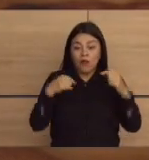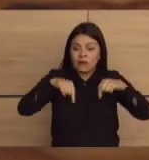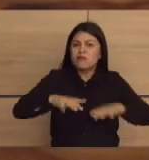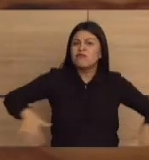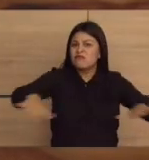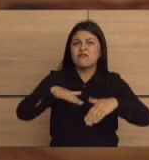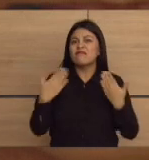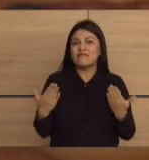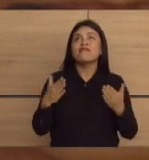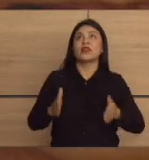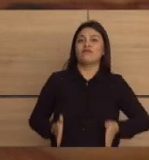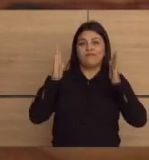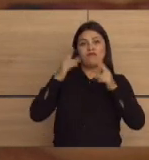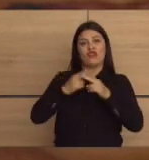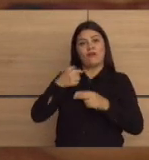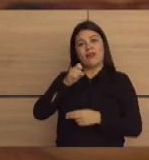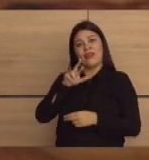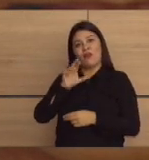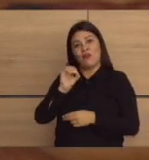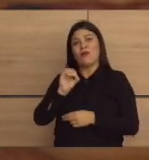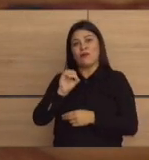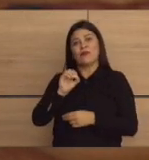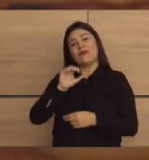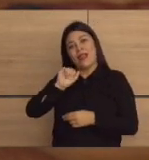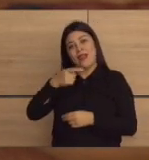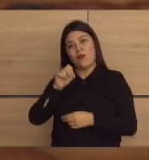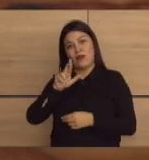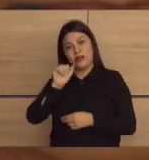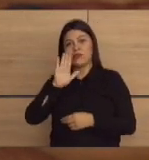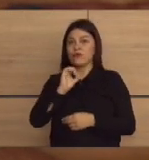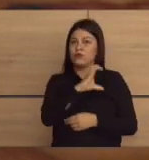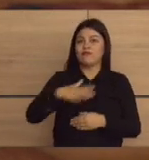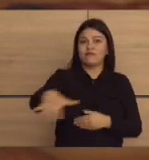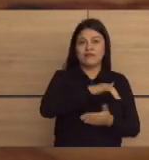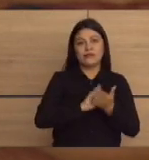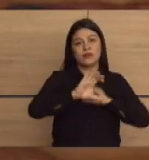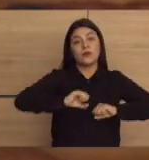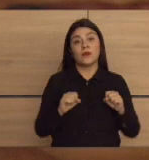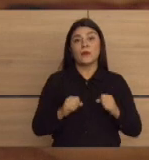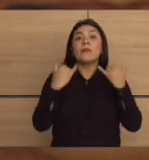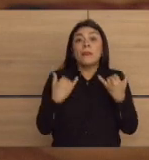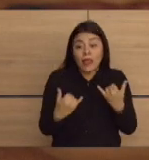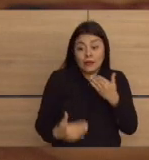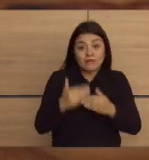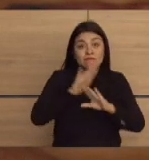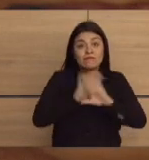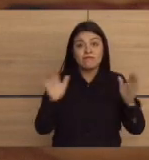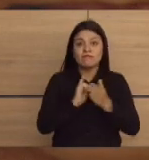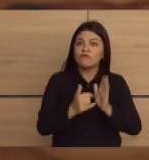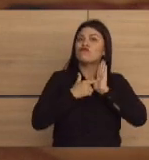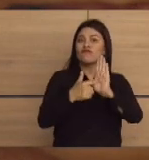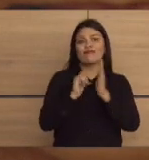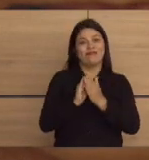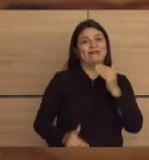desde Ágora, en el occidente de Bogotá, les damos un saludo muy especial. Para dar inicio al presente acto de